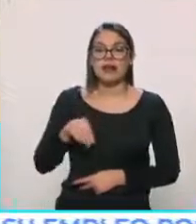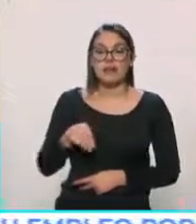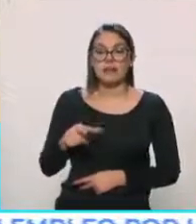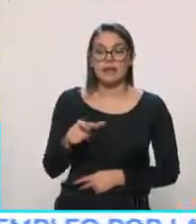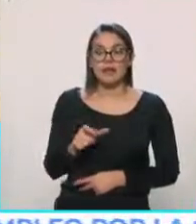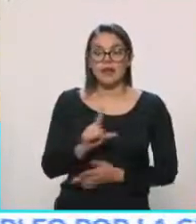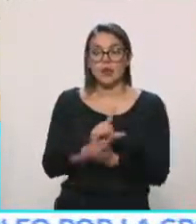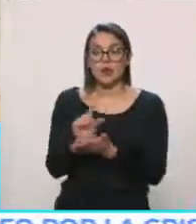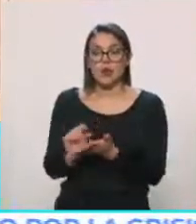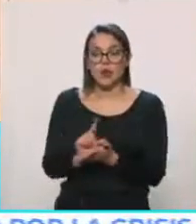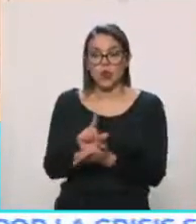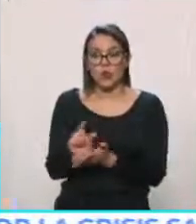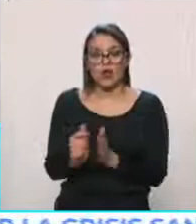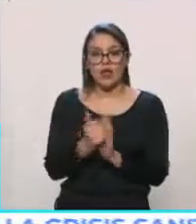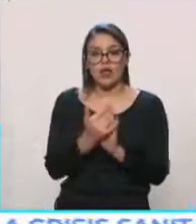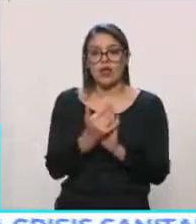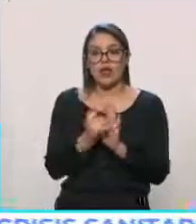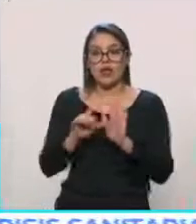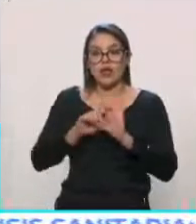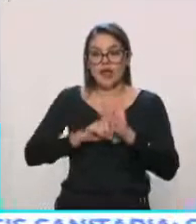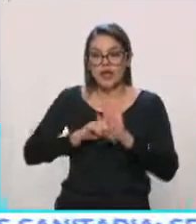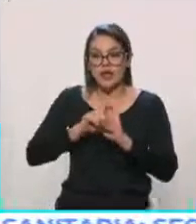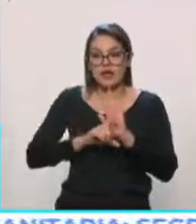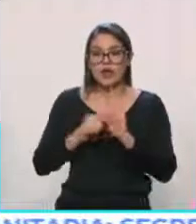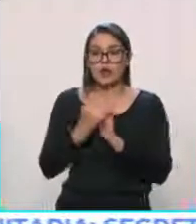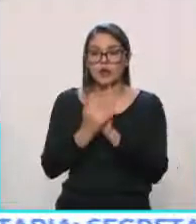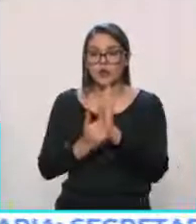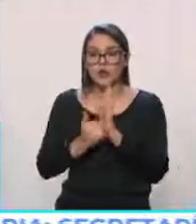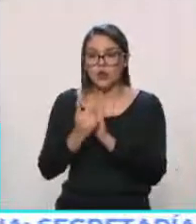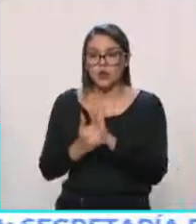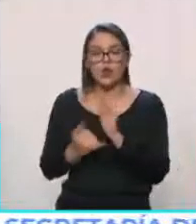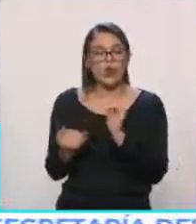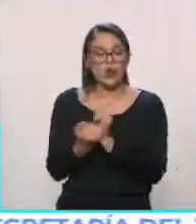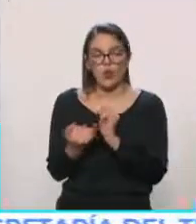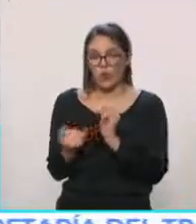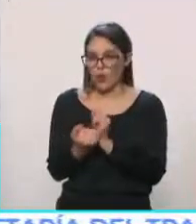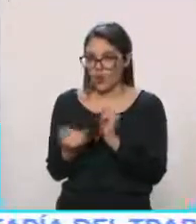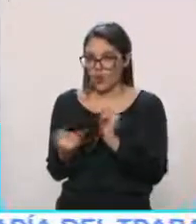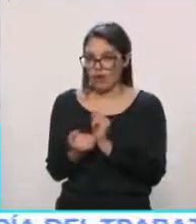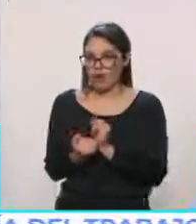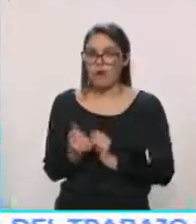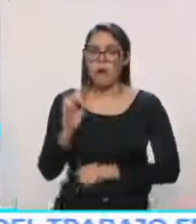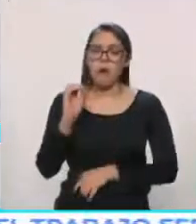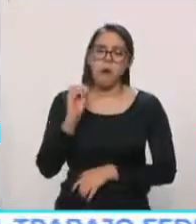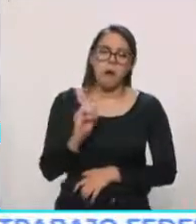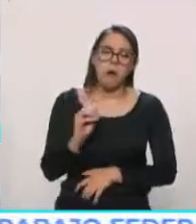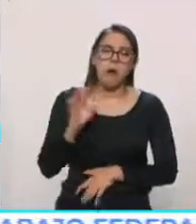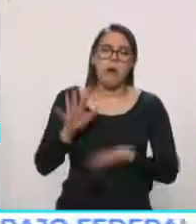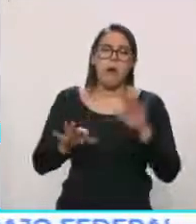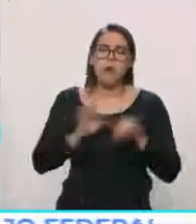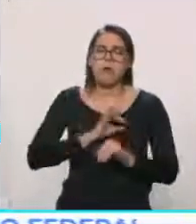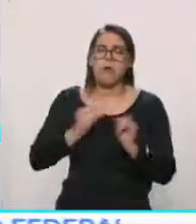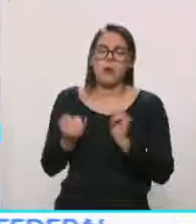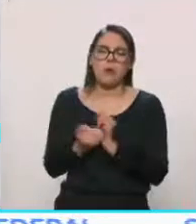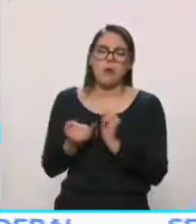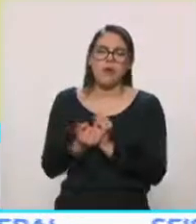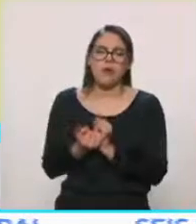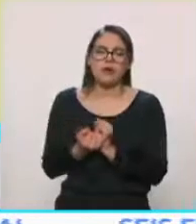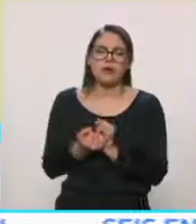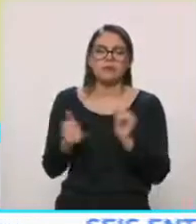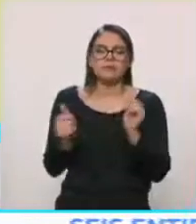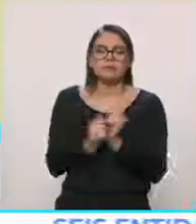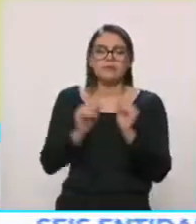Instagram, en YouTube también estamos, o buscarnos también en la plataforma Contigo a